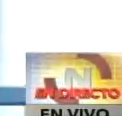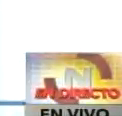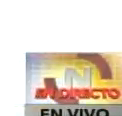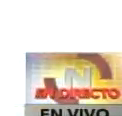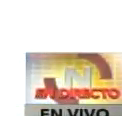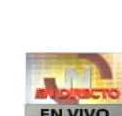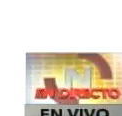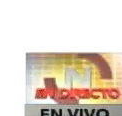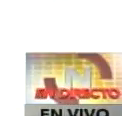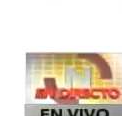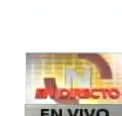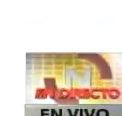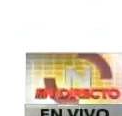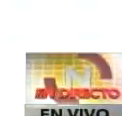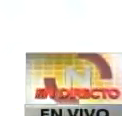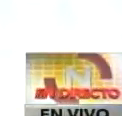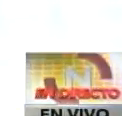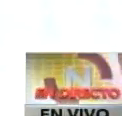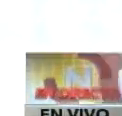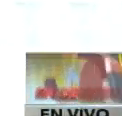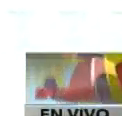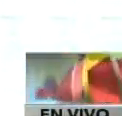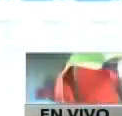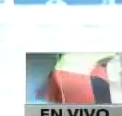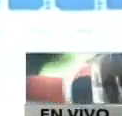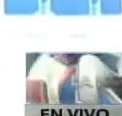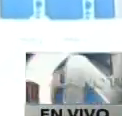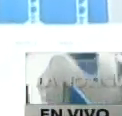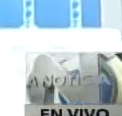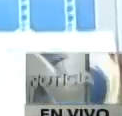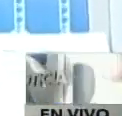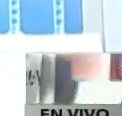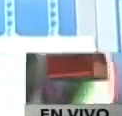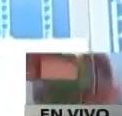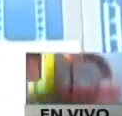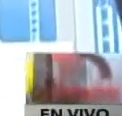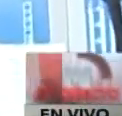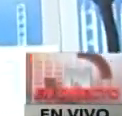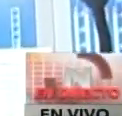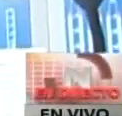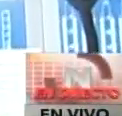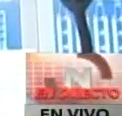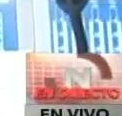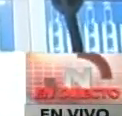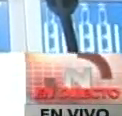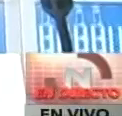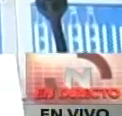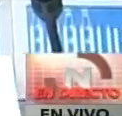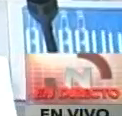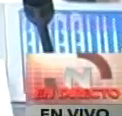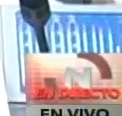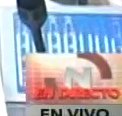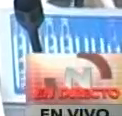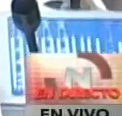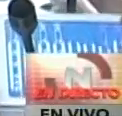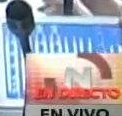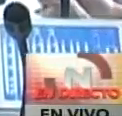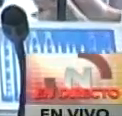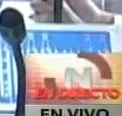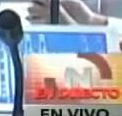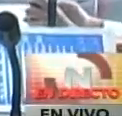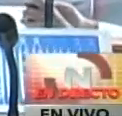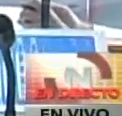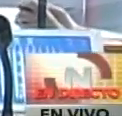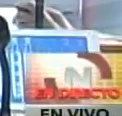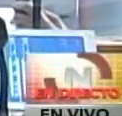Salsa. Escuchemos al presidente de la República, Nicolás Maduro. Cierre de rumba, como lo ha dicho el presidente Nicolás Maduro Moros, en este inicio de Navidades, porque ya